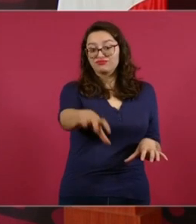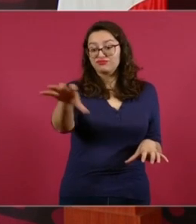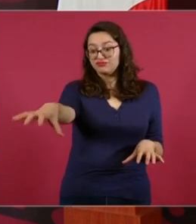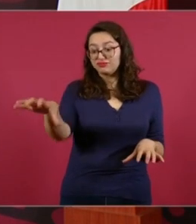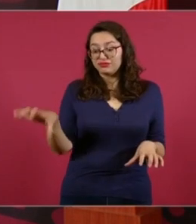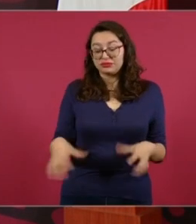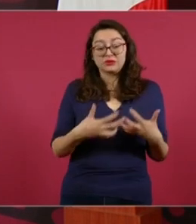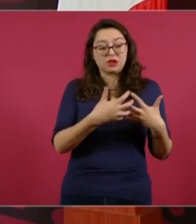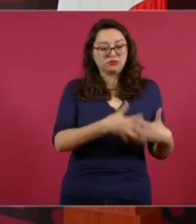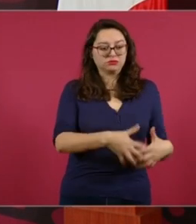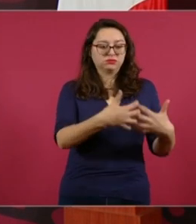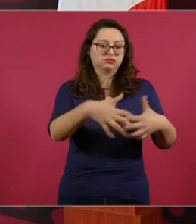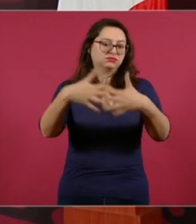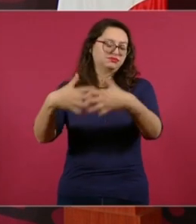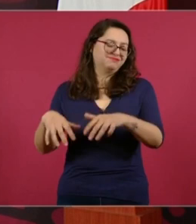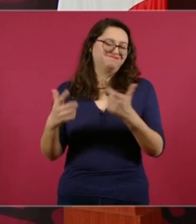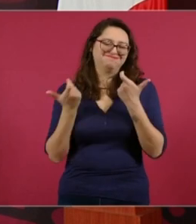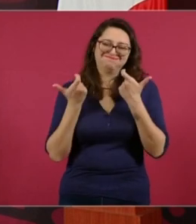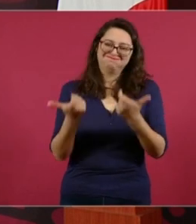pues va a haber mucho auge